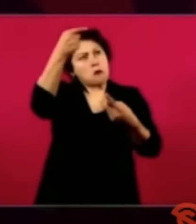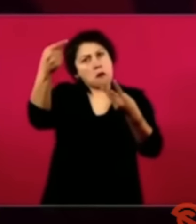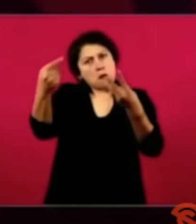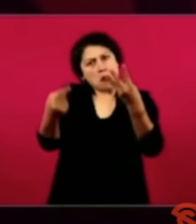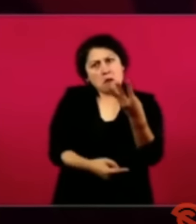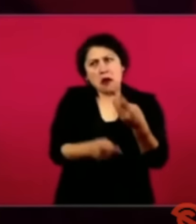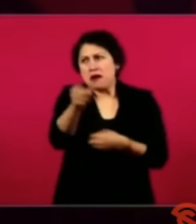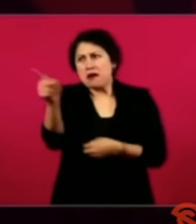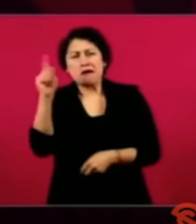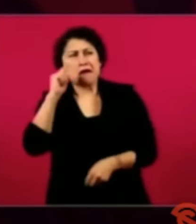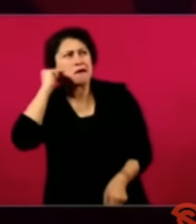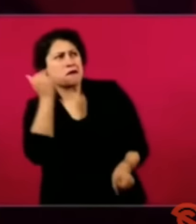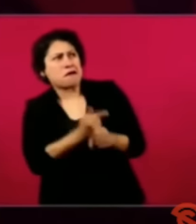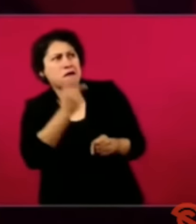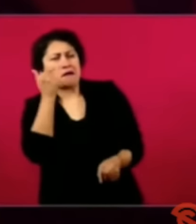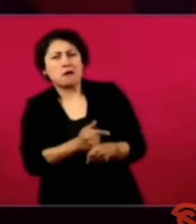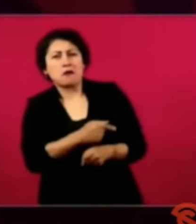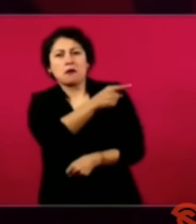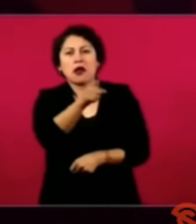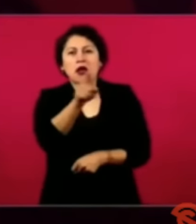¿no?